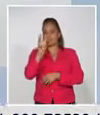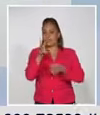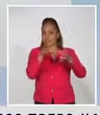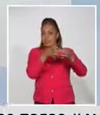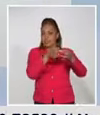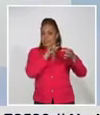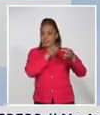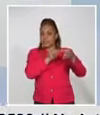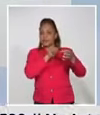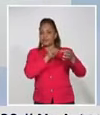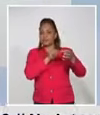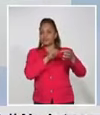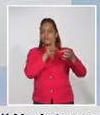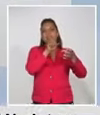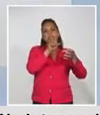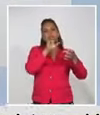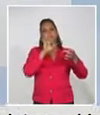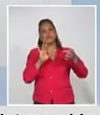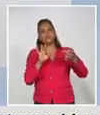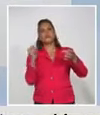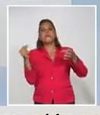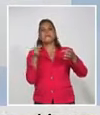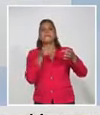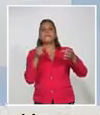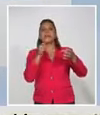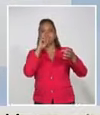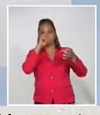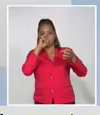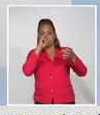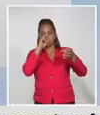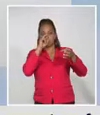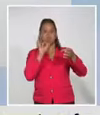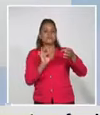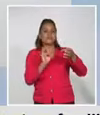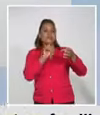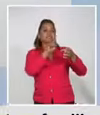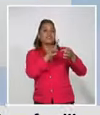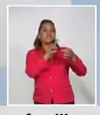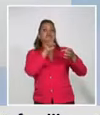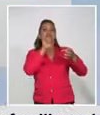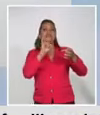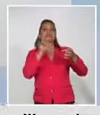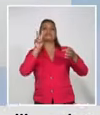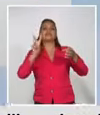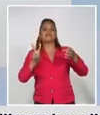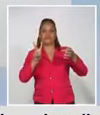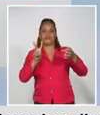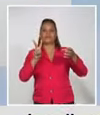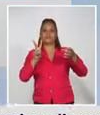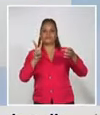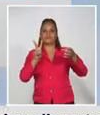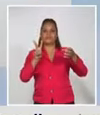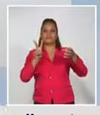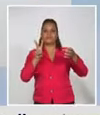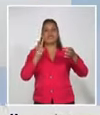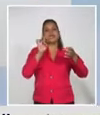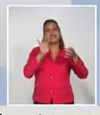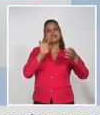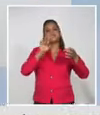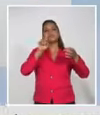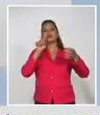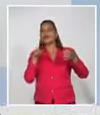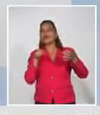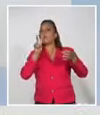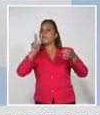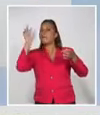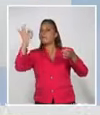¿cuántos tienen de 18 y menos años de edad? 162, el 15,2% de todos